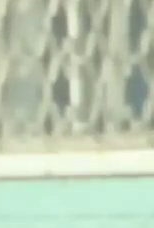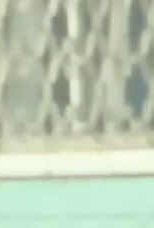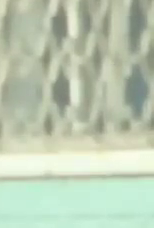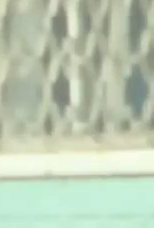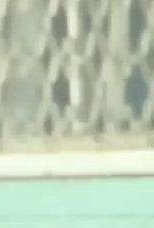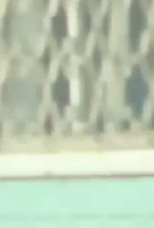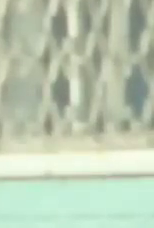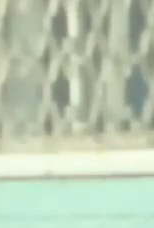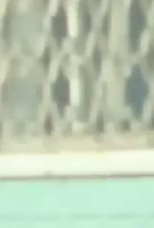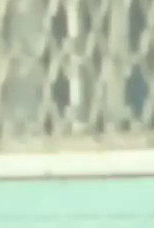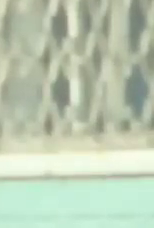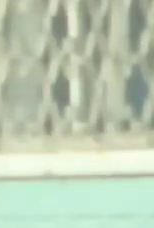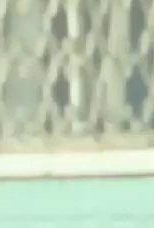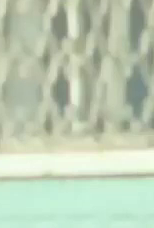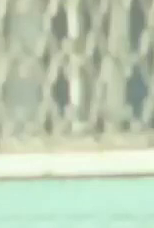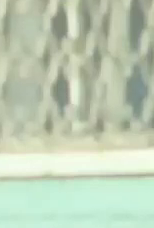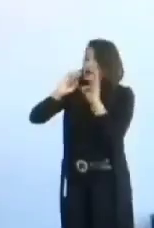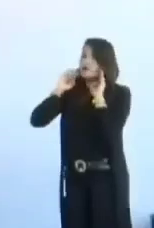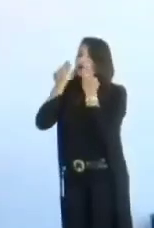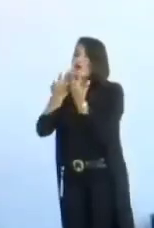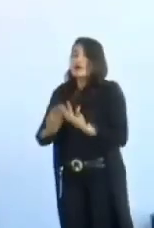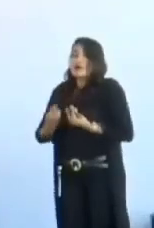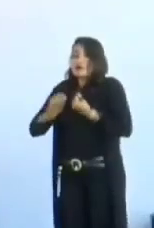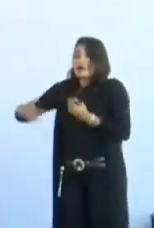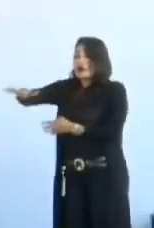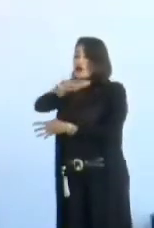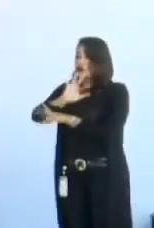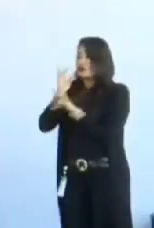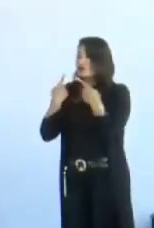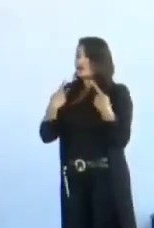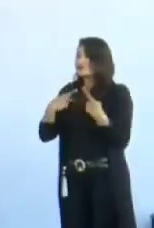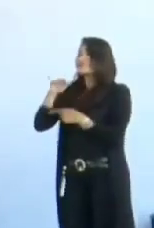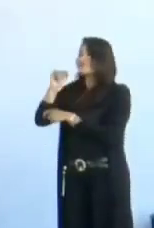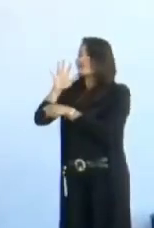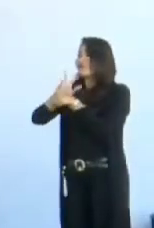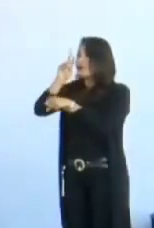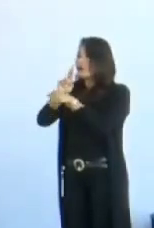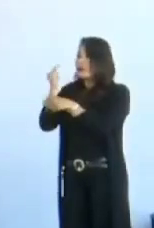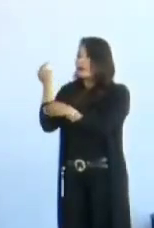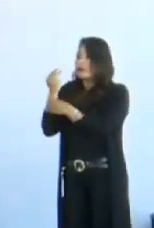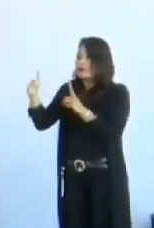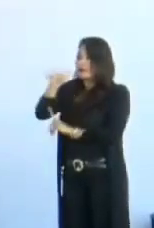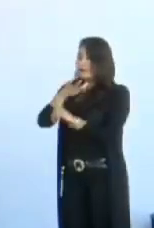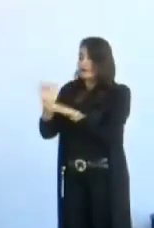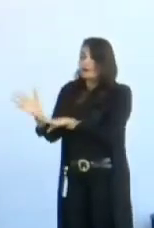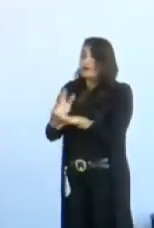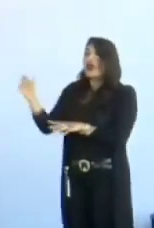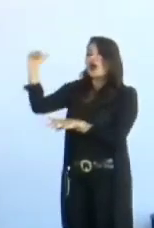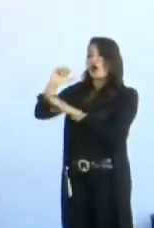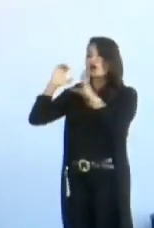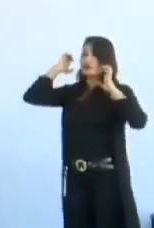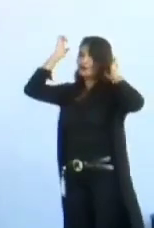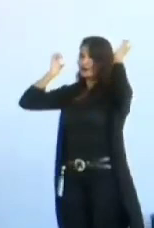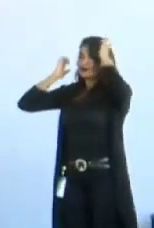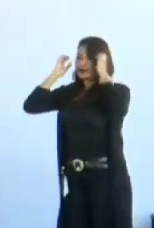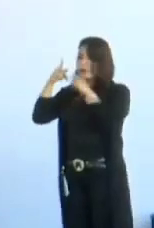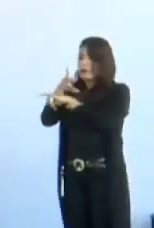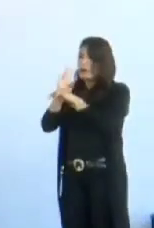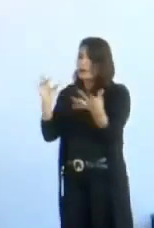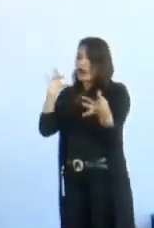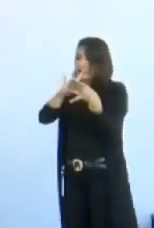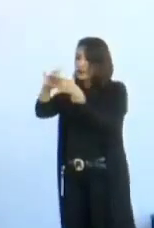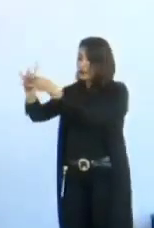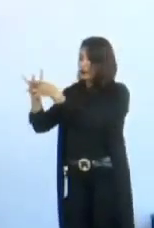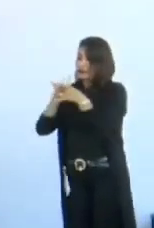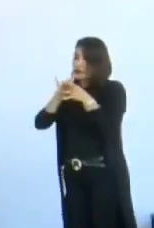contribución que marca la diferencia en la calidad de vida de las personas que lo reciben. Este evento no sería posible sin la colaboración y